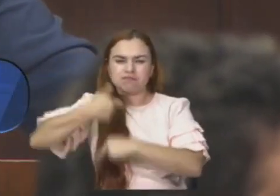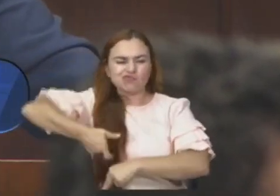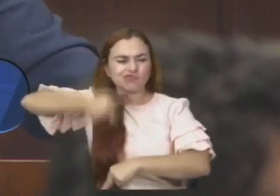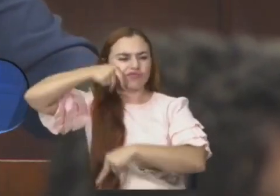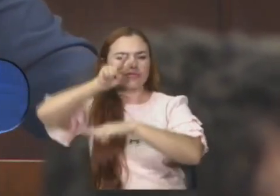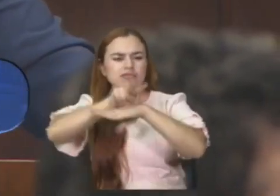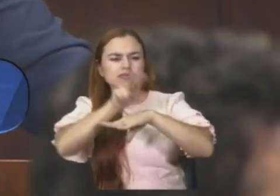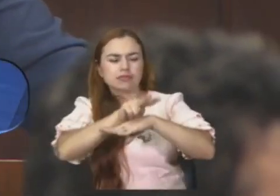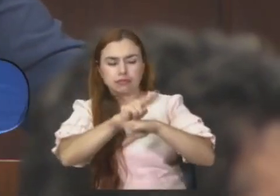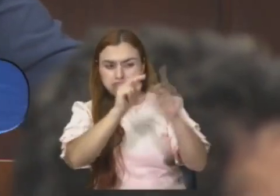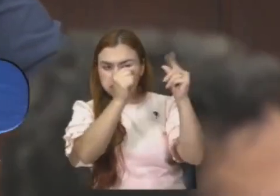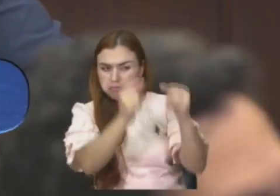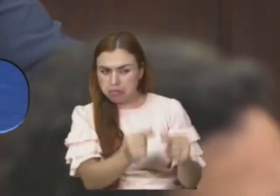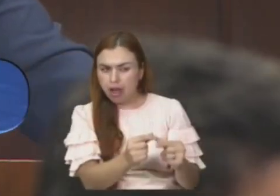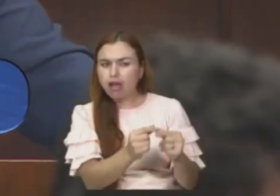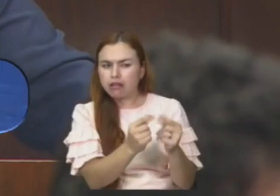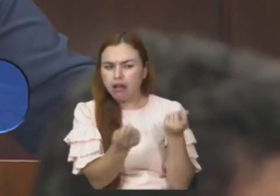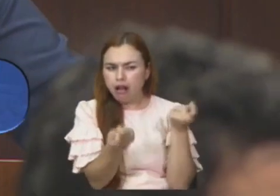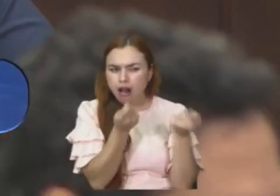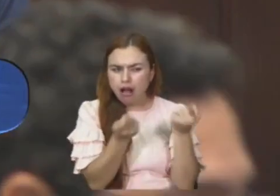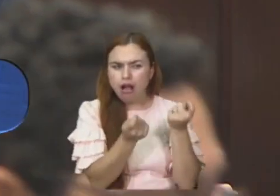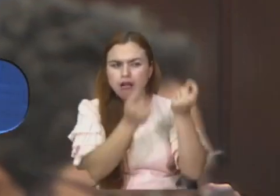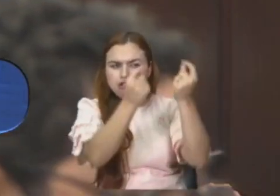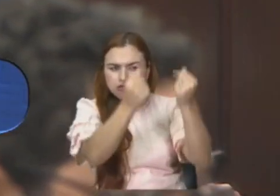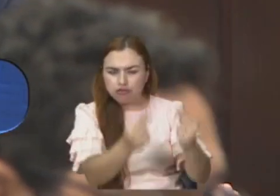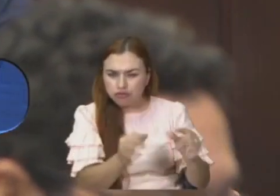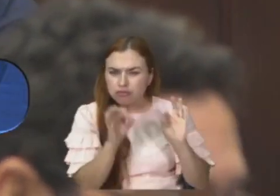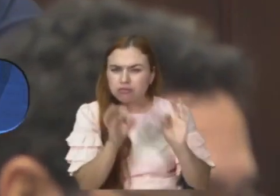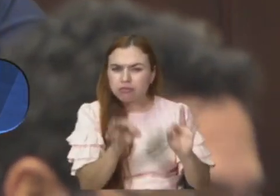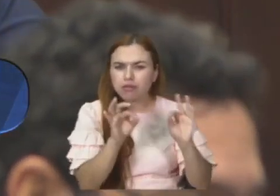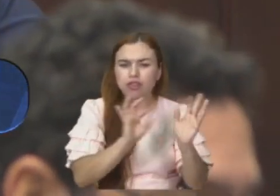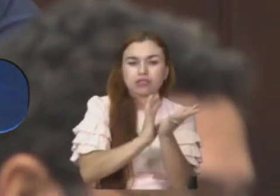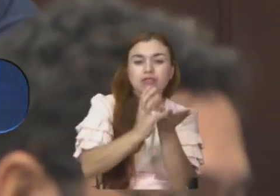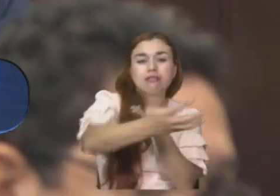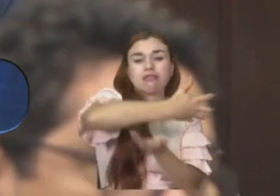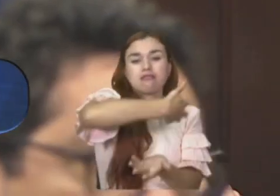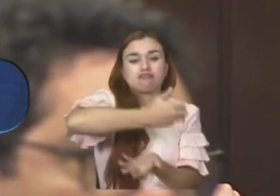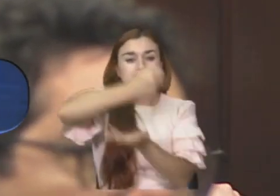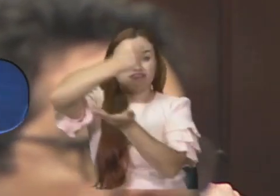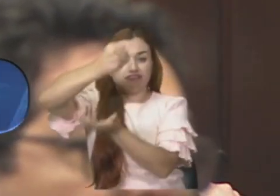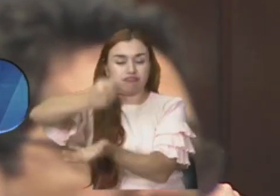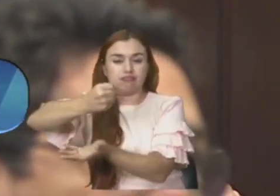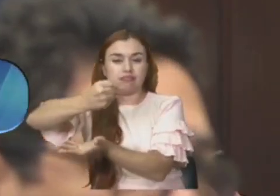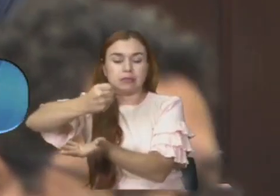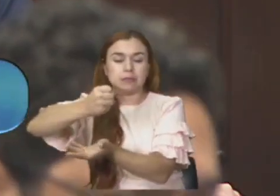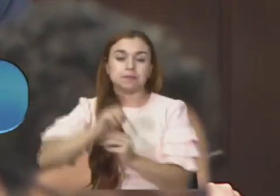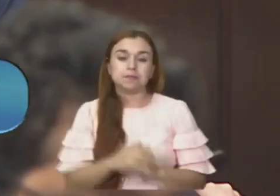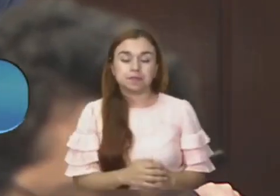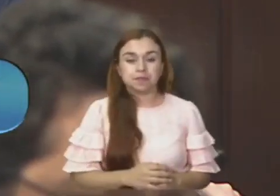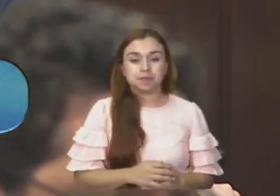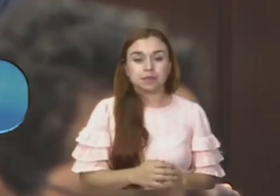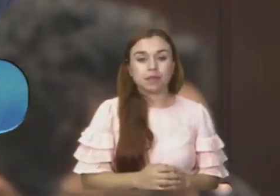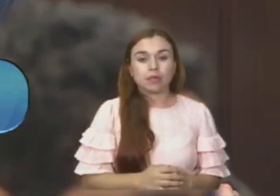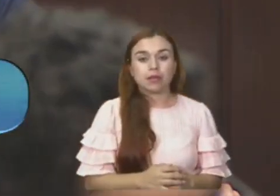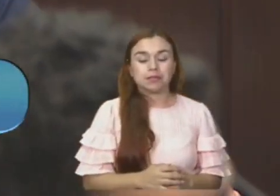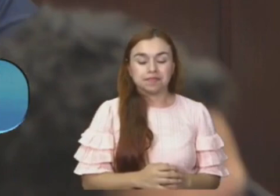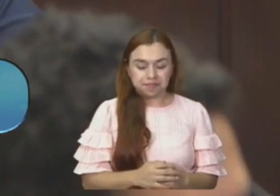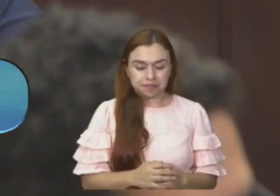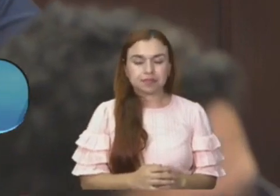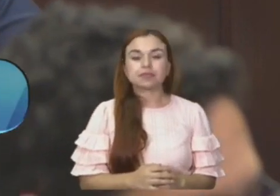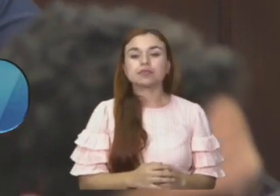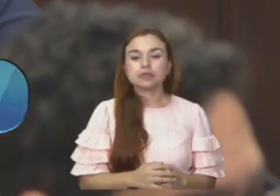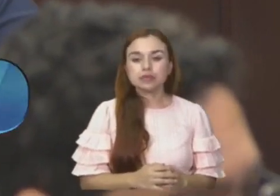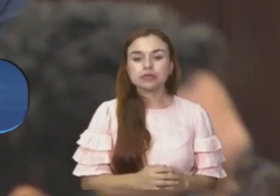regalías correspondientes. Minera Panamá continúa manteniendo toda responsabilidad legal y